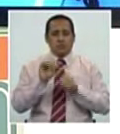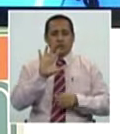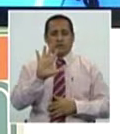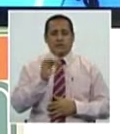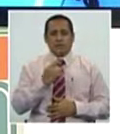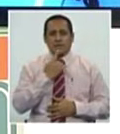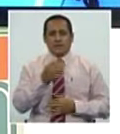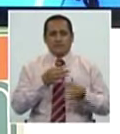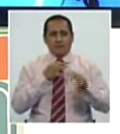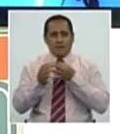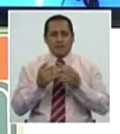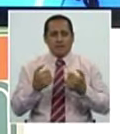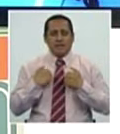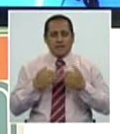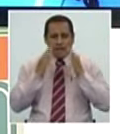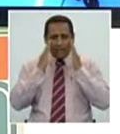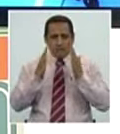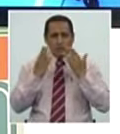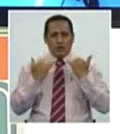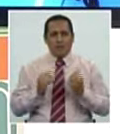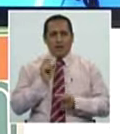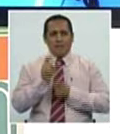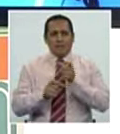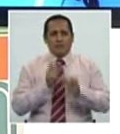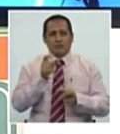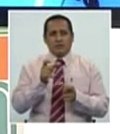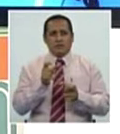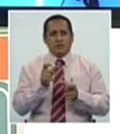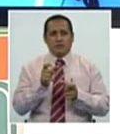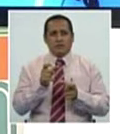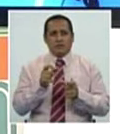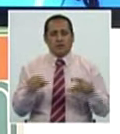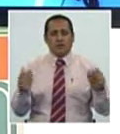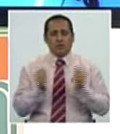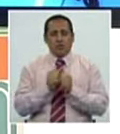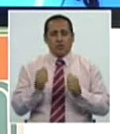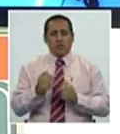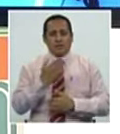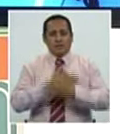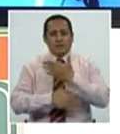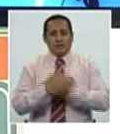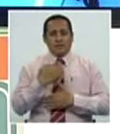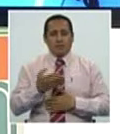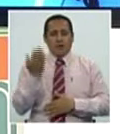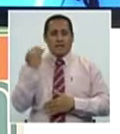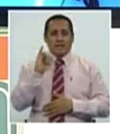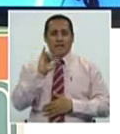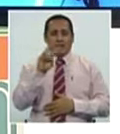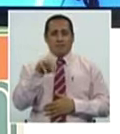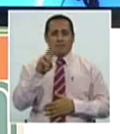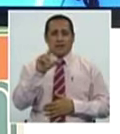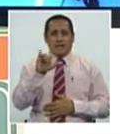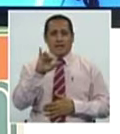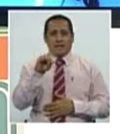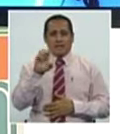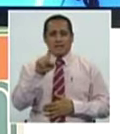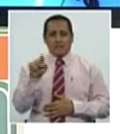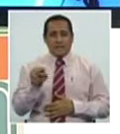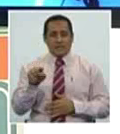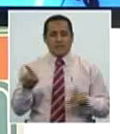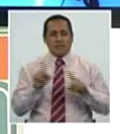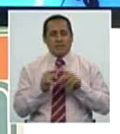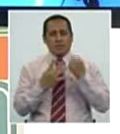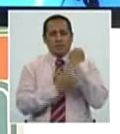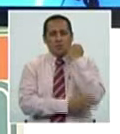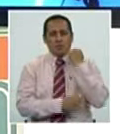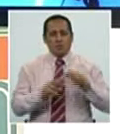artículo 5 decía que se podía atender a personas con invalidez, porque antes le llamaban invalidez, ¿no? Y